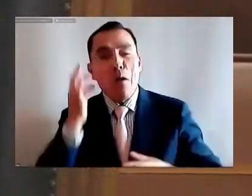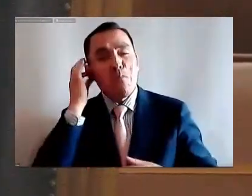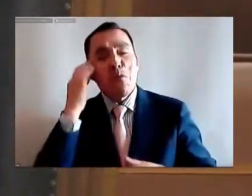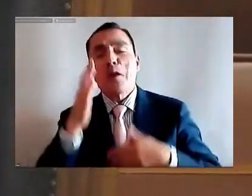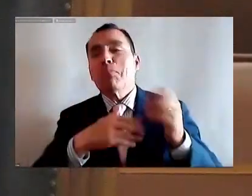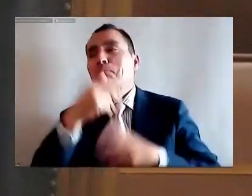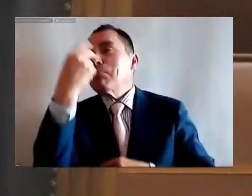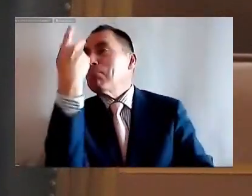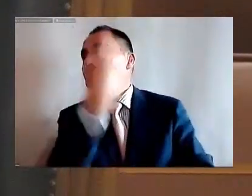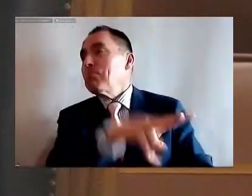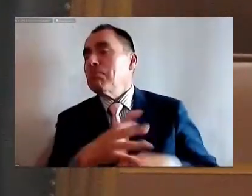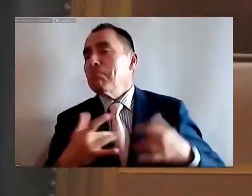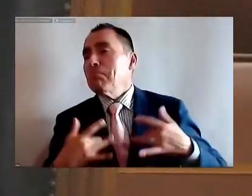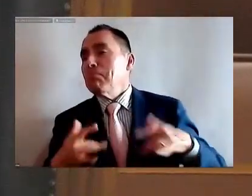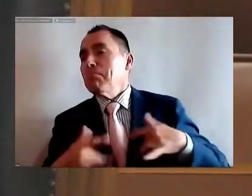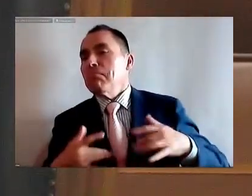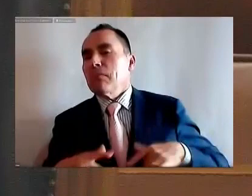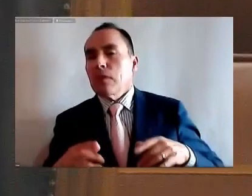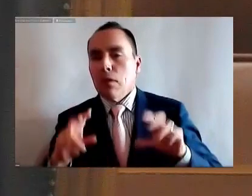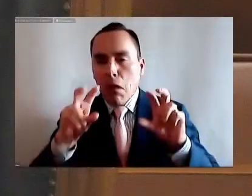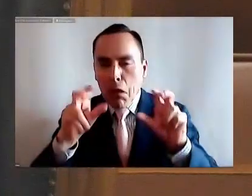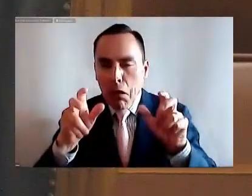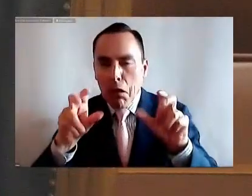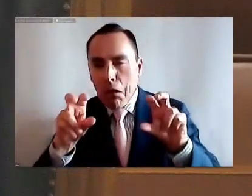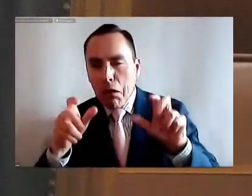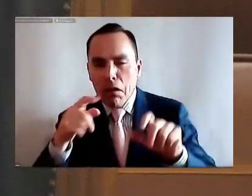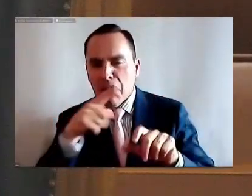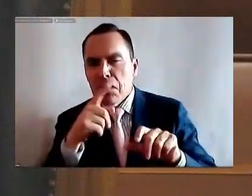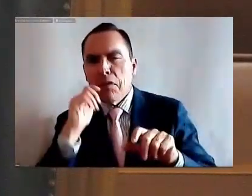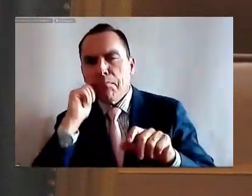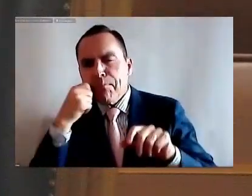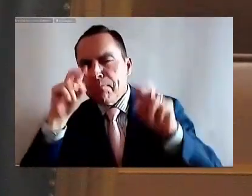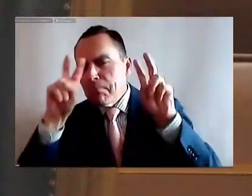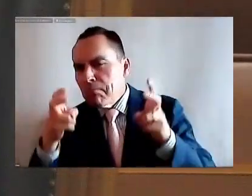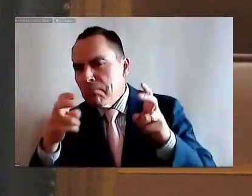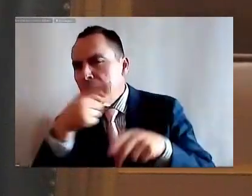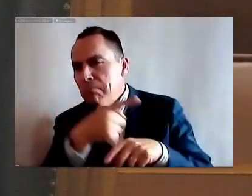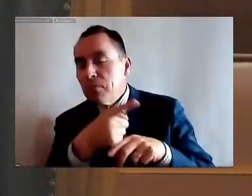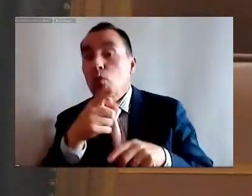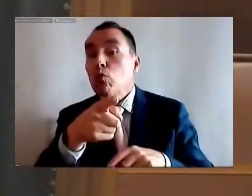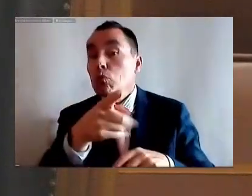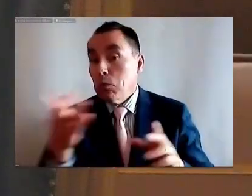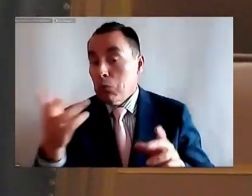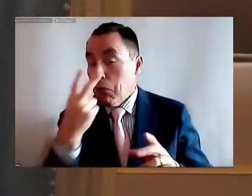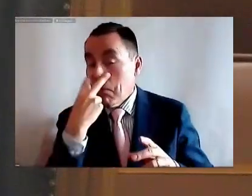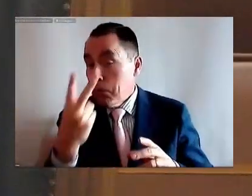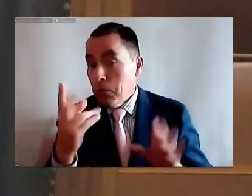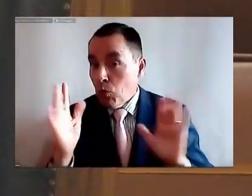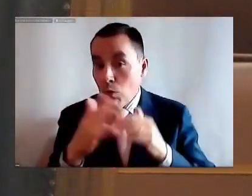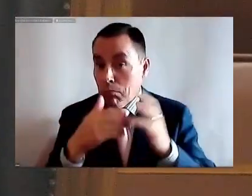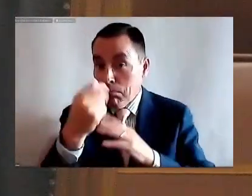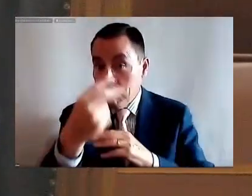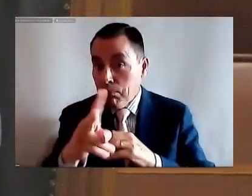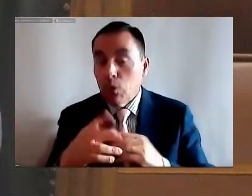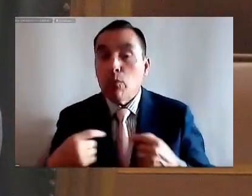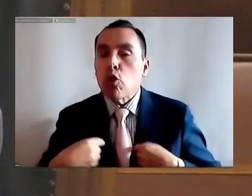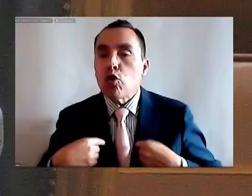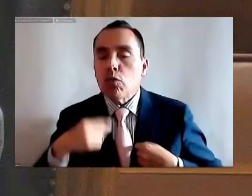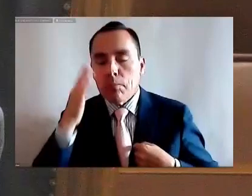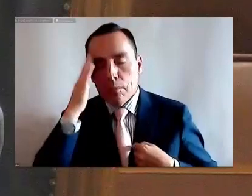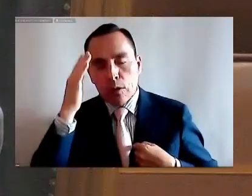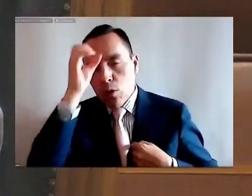no hay que estar calibrando si eso significó un... No sé cómo lo ven ustedes, pero a mí me parece que ese también es un